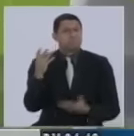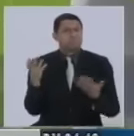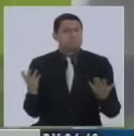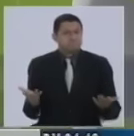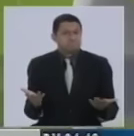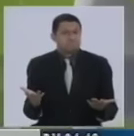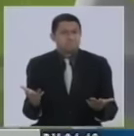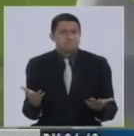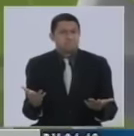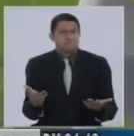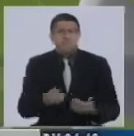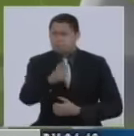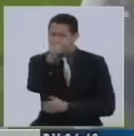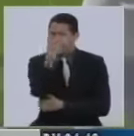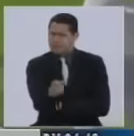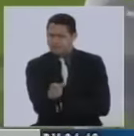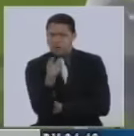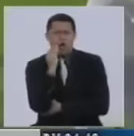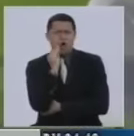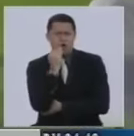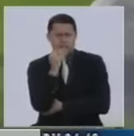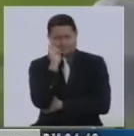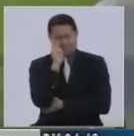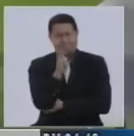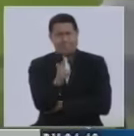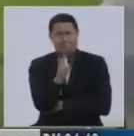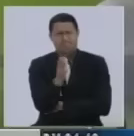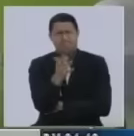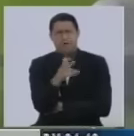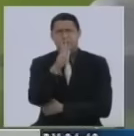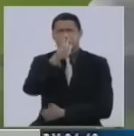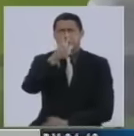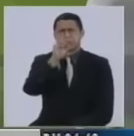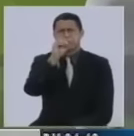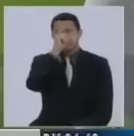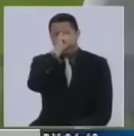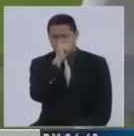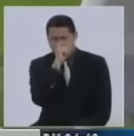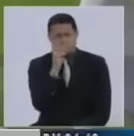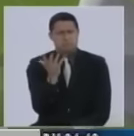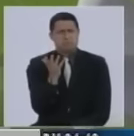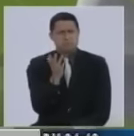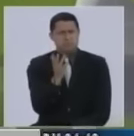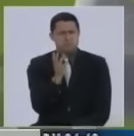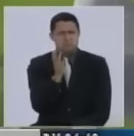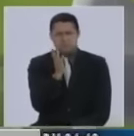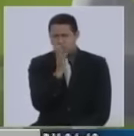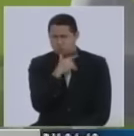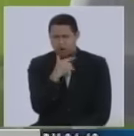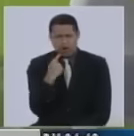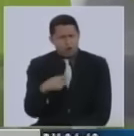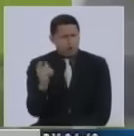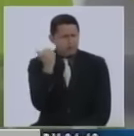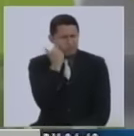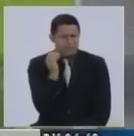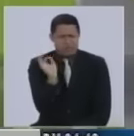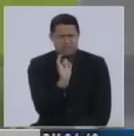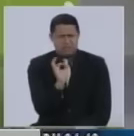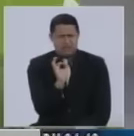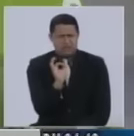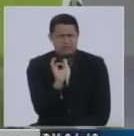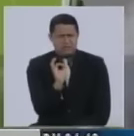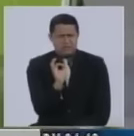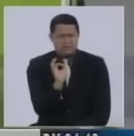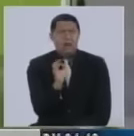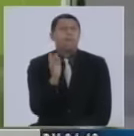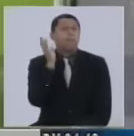eh persona joven o sea persona alrededor de los 30 años que no tenga ninguna otra enfermedad y especialmente